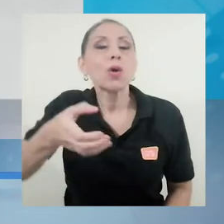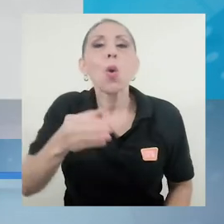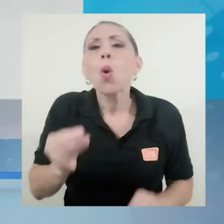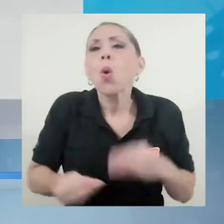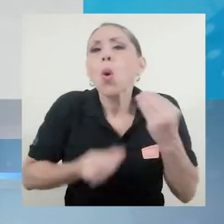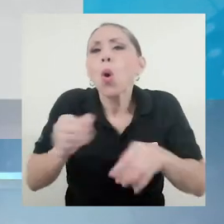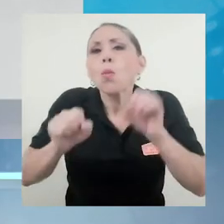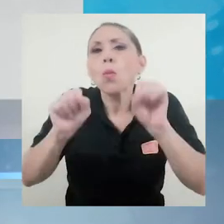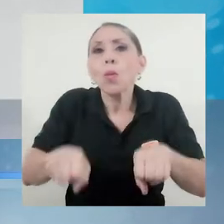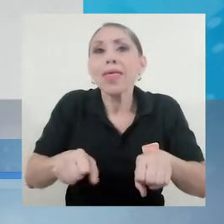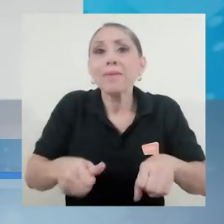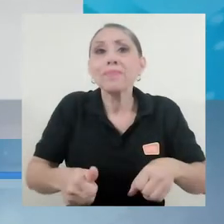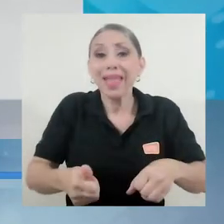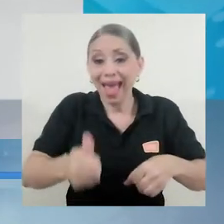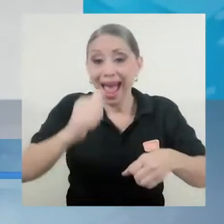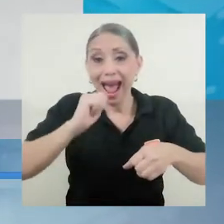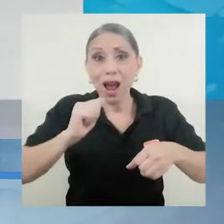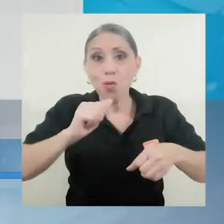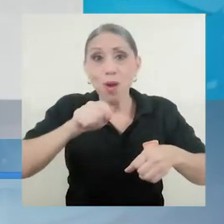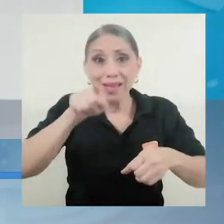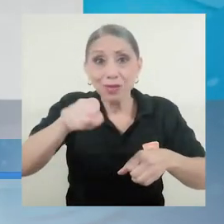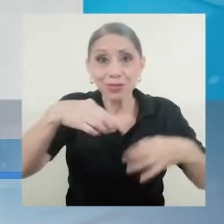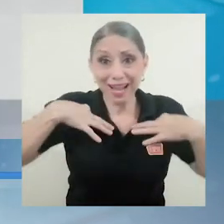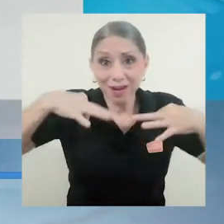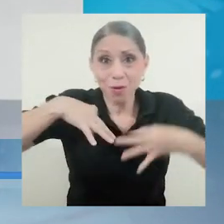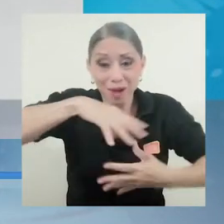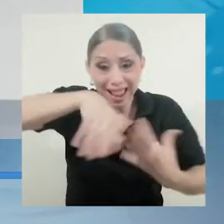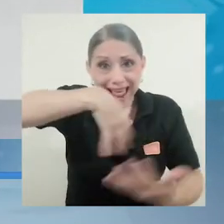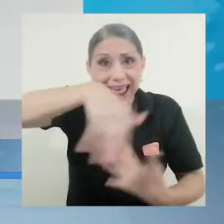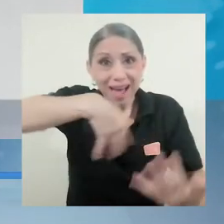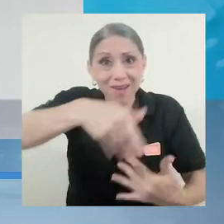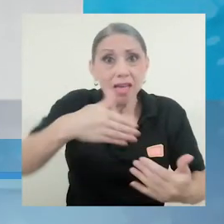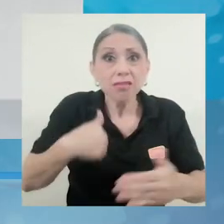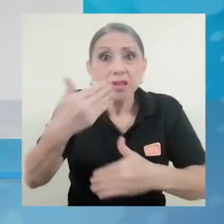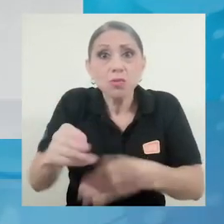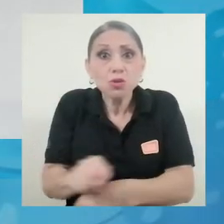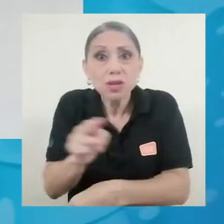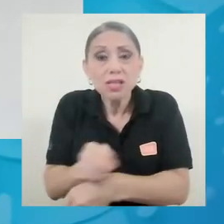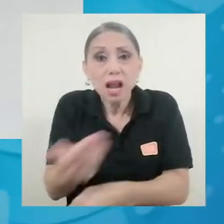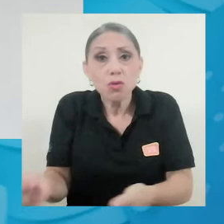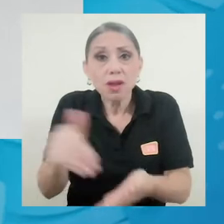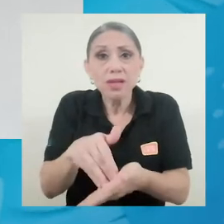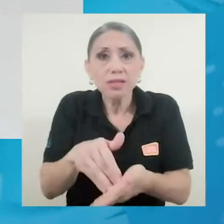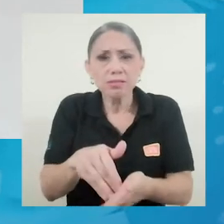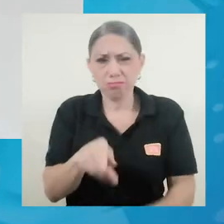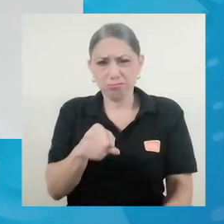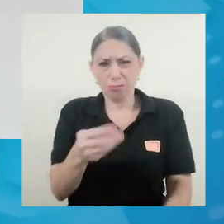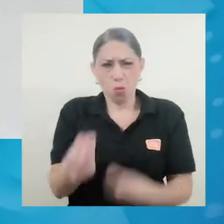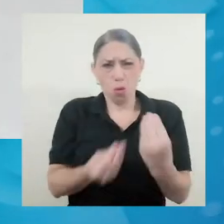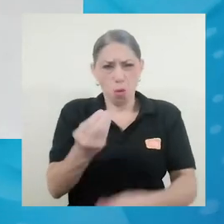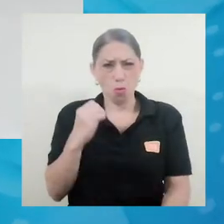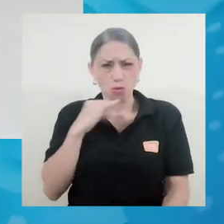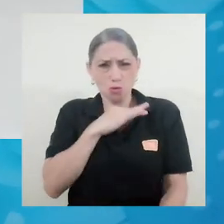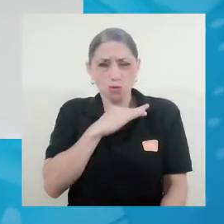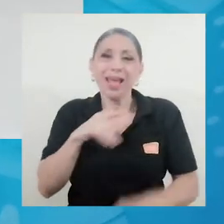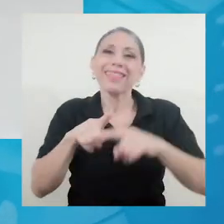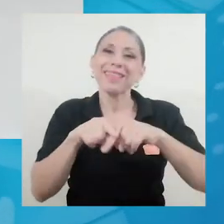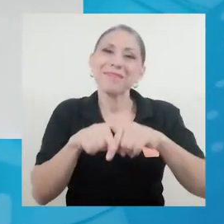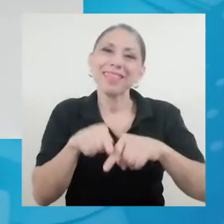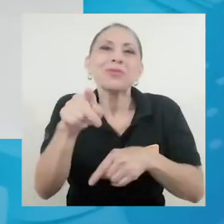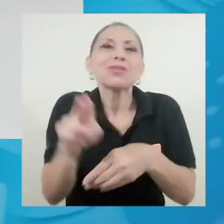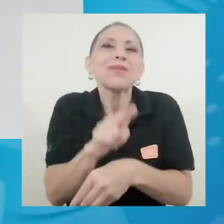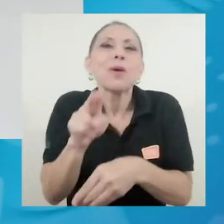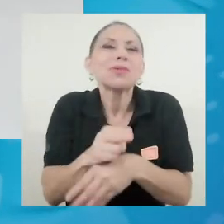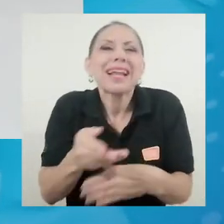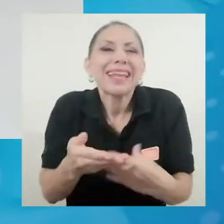reutilizar el agua de la lavadora. ¿Cómo? Es un agua sucia, dice la gente. Bueno, todo depende para qué vamos a usar y qué tipo de